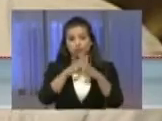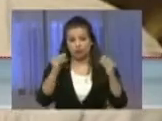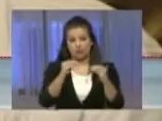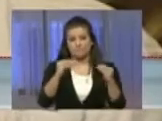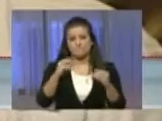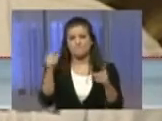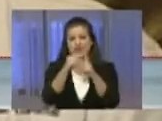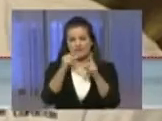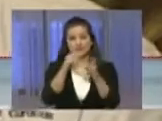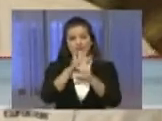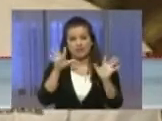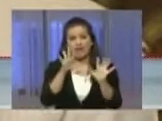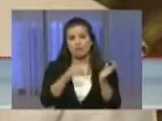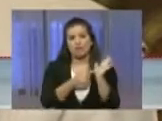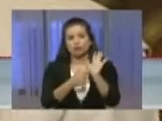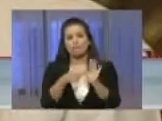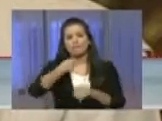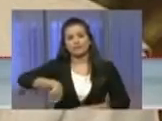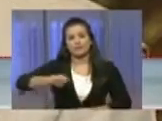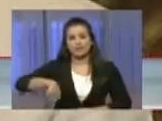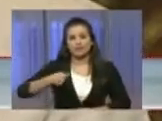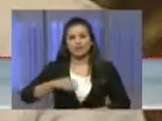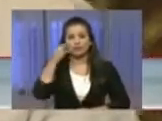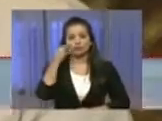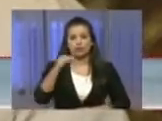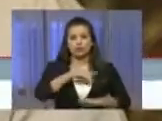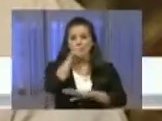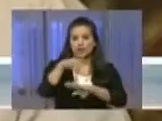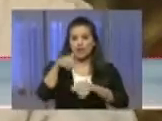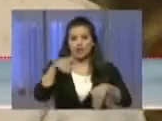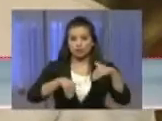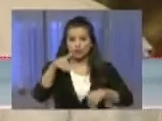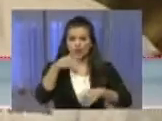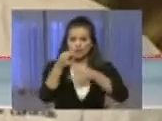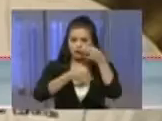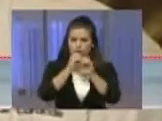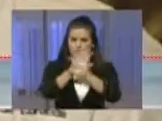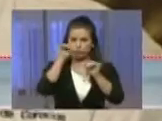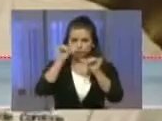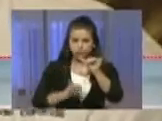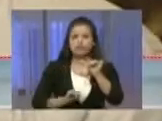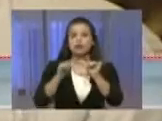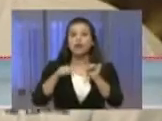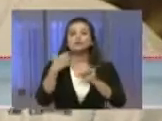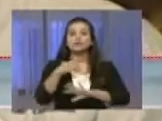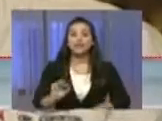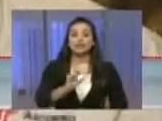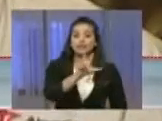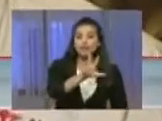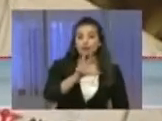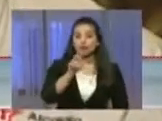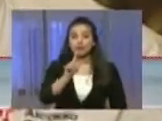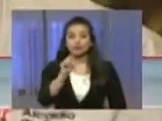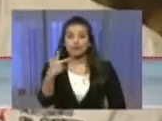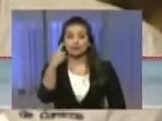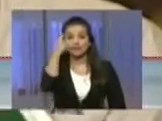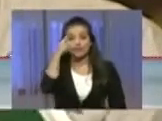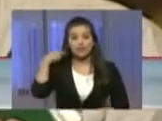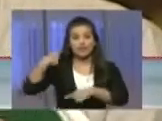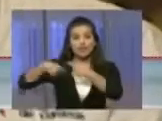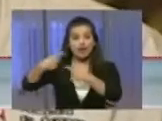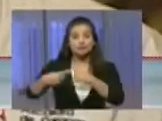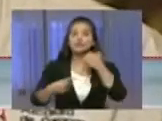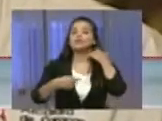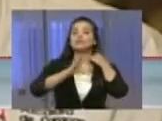presentadas hoy por la presidenta del Consejo Nacional electoral que transcurrieron 313 días entre la